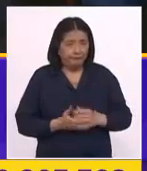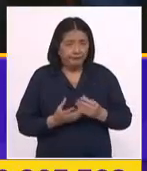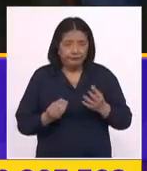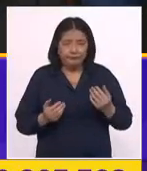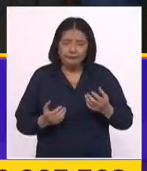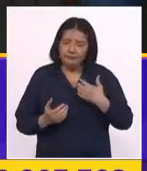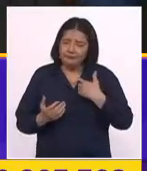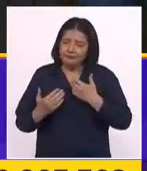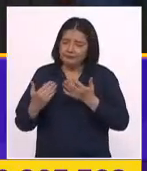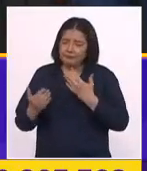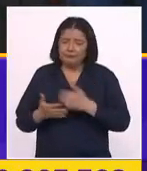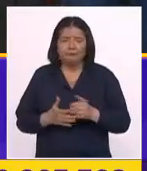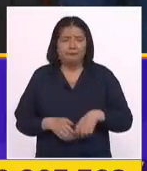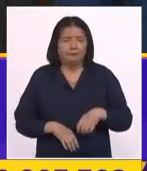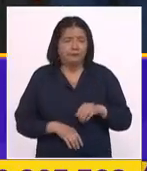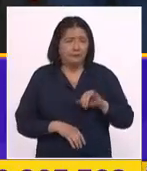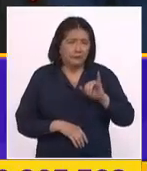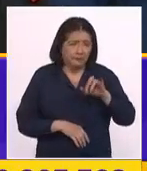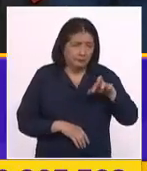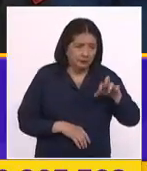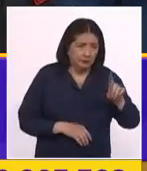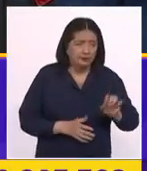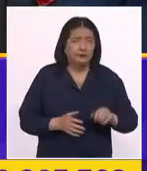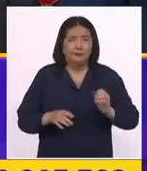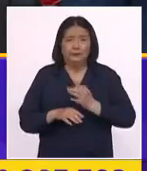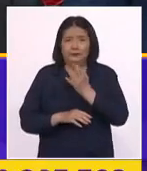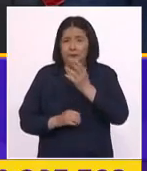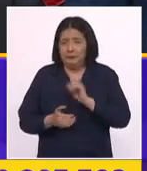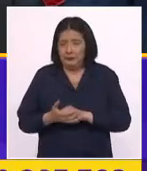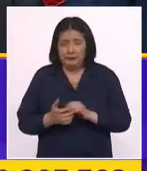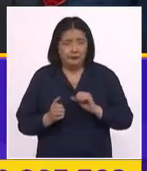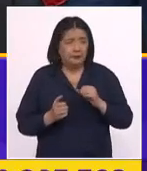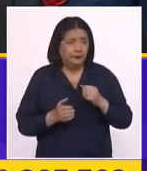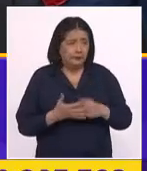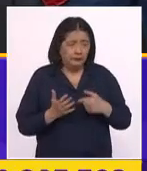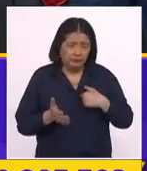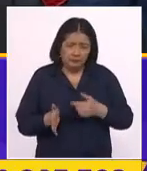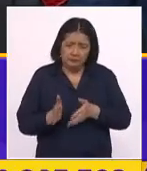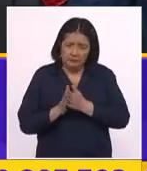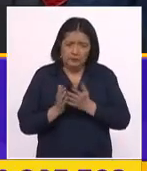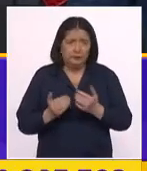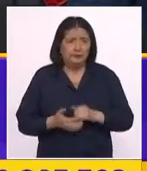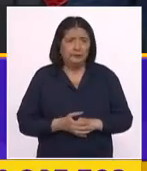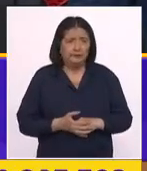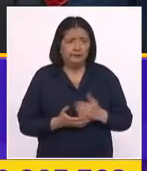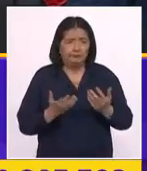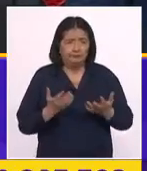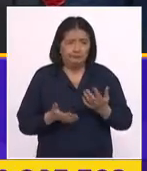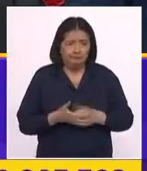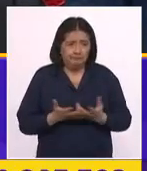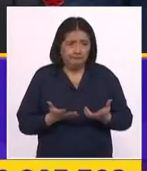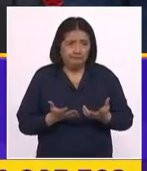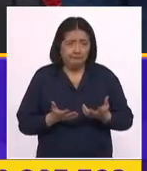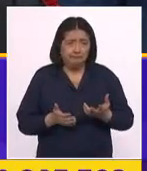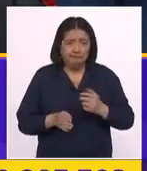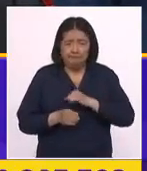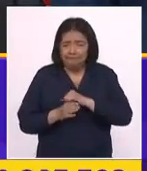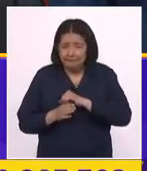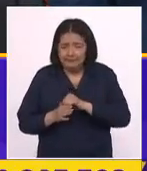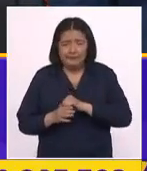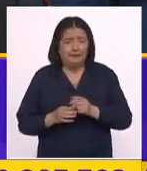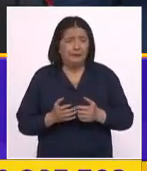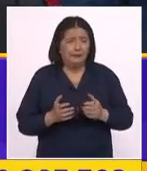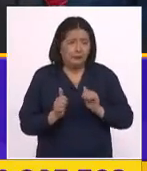veces he conversado con el IPD, he conversado con la federación, donde pedía, pues, de repente bases de entrenamiento,